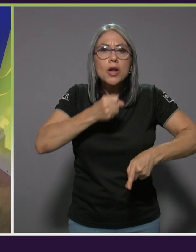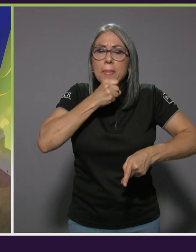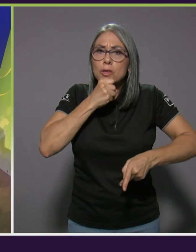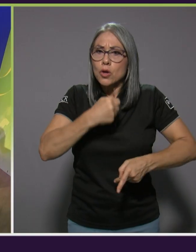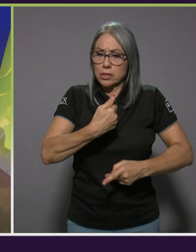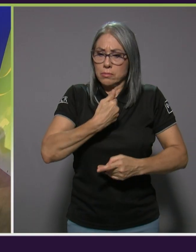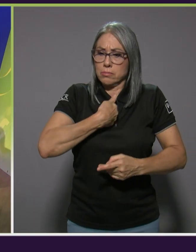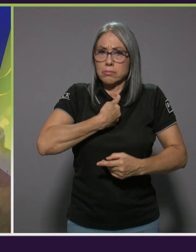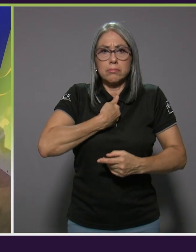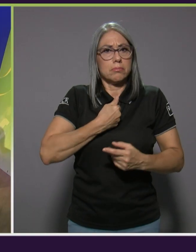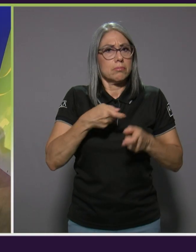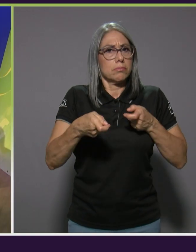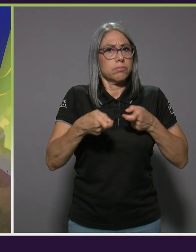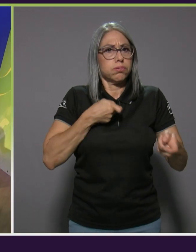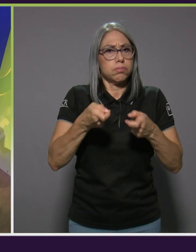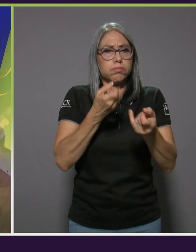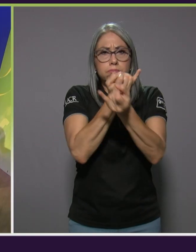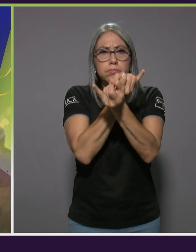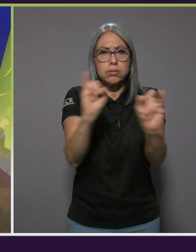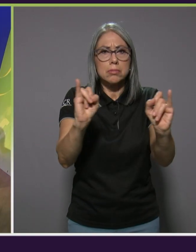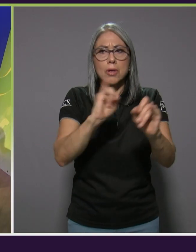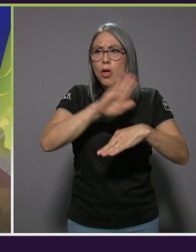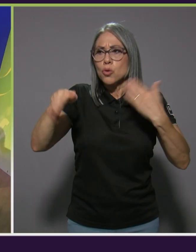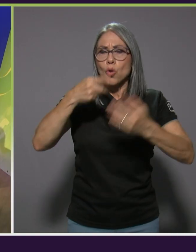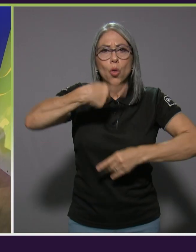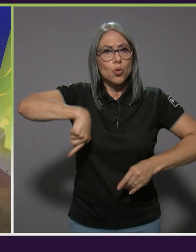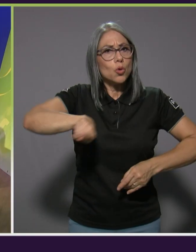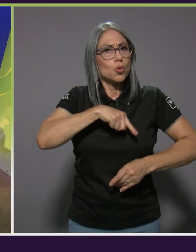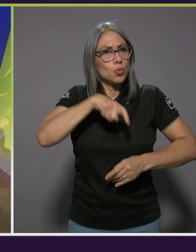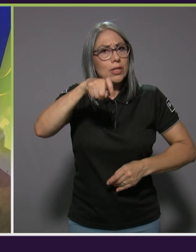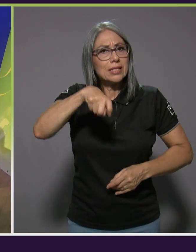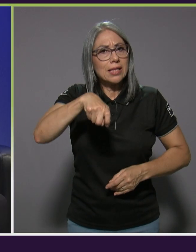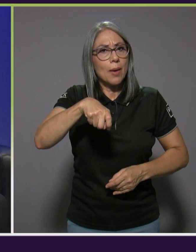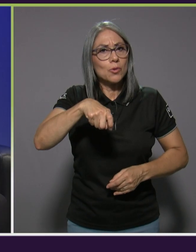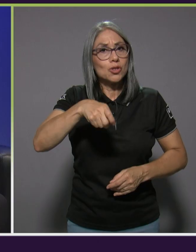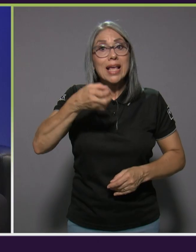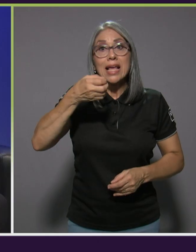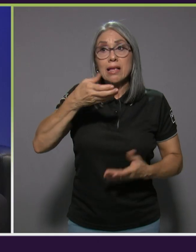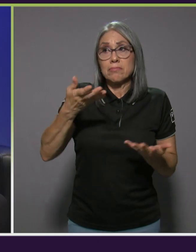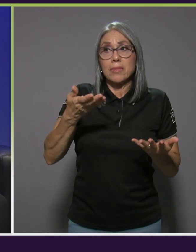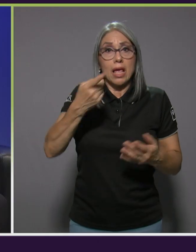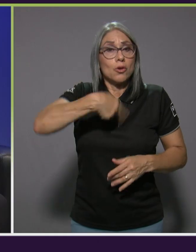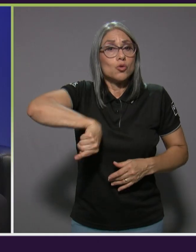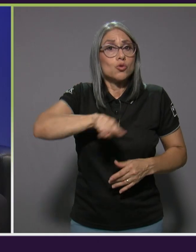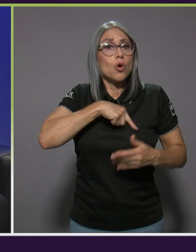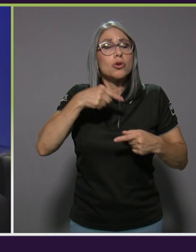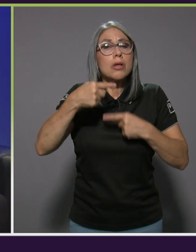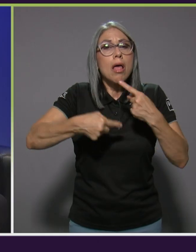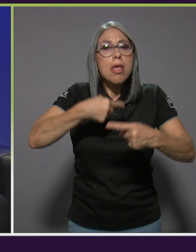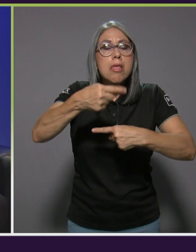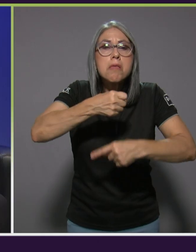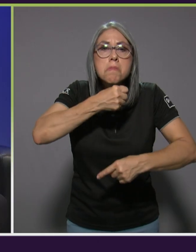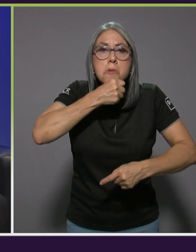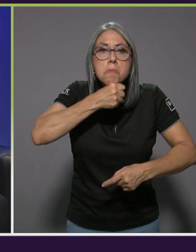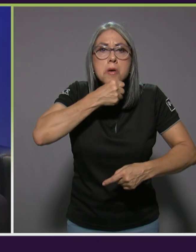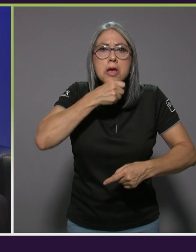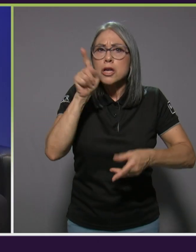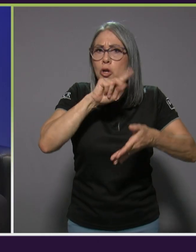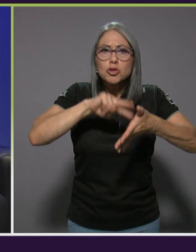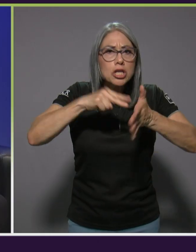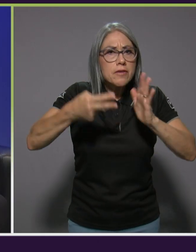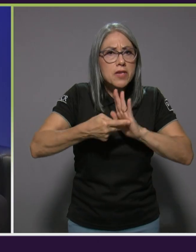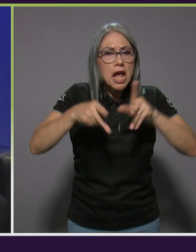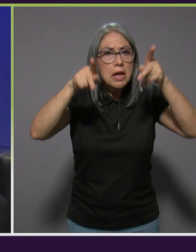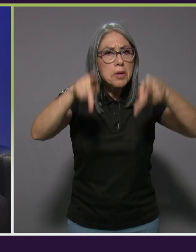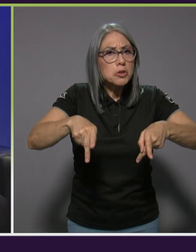nosotros necesitamos de esta autonomía. El que lleguemos a esta etapa en la vejez no quiere decir que esa persona pierda